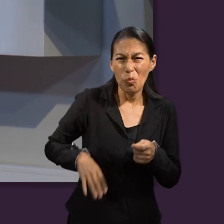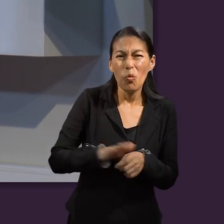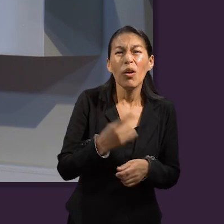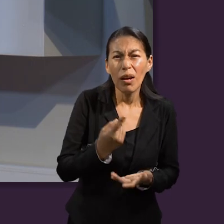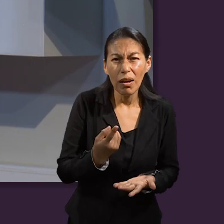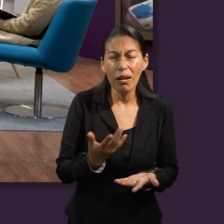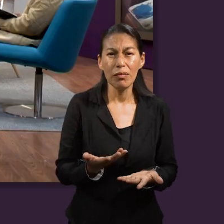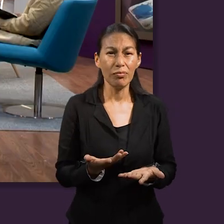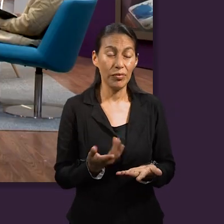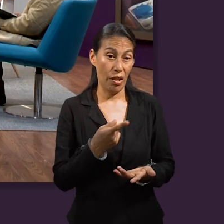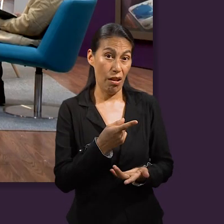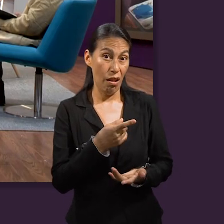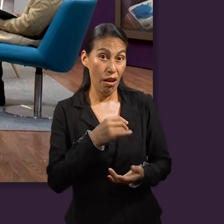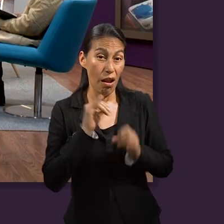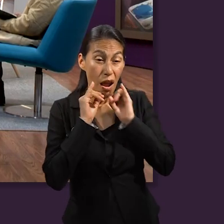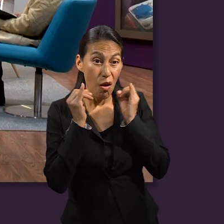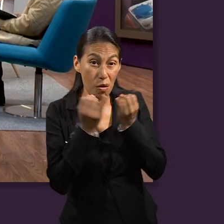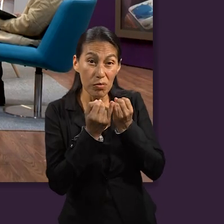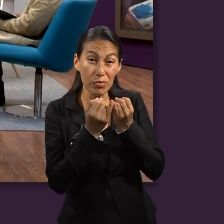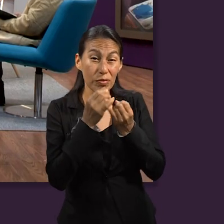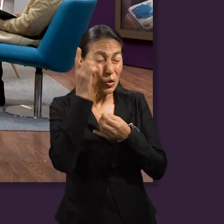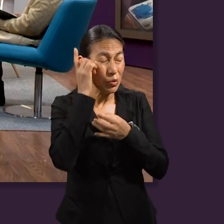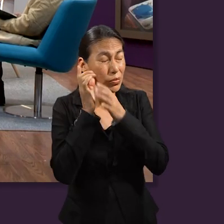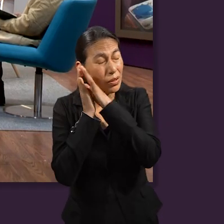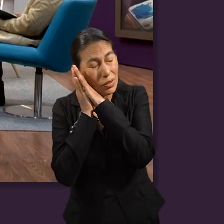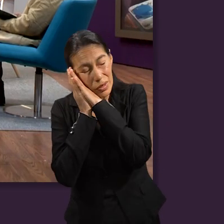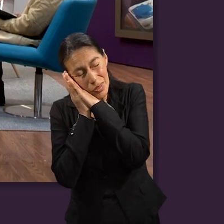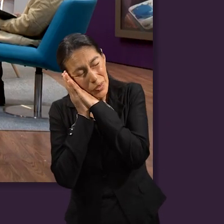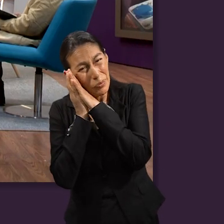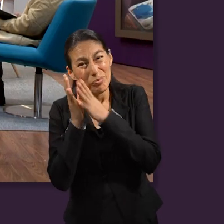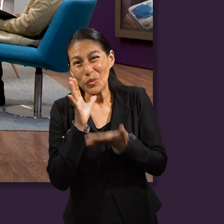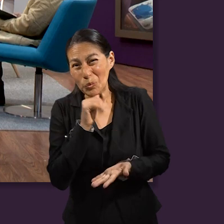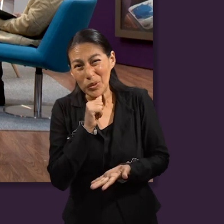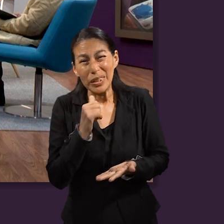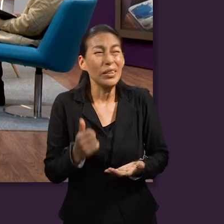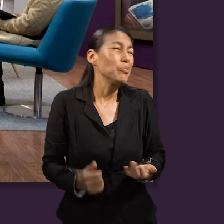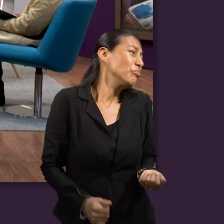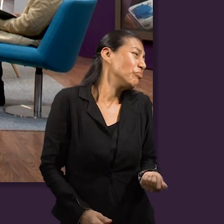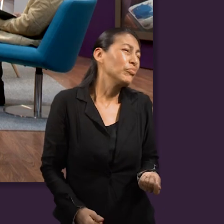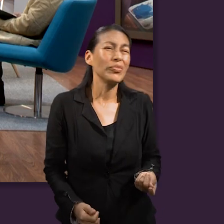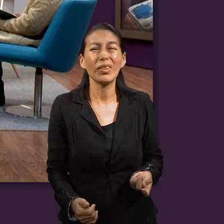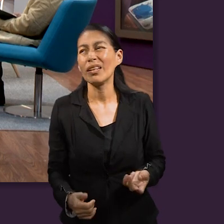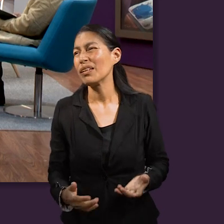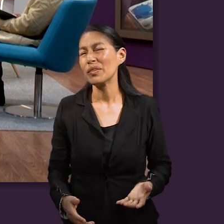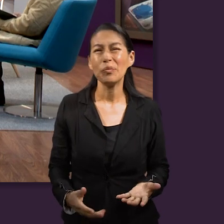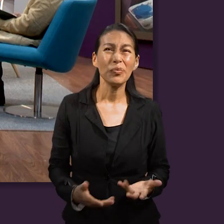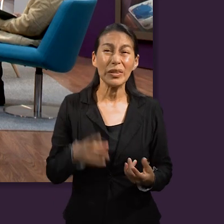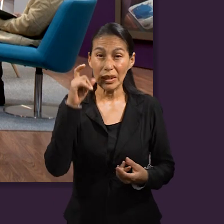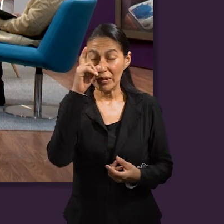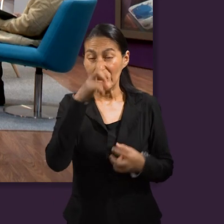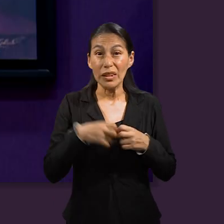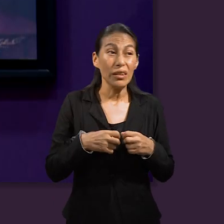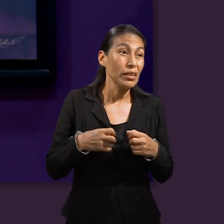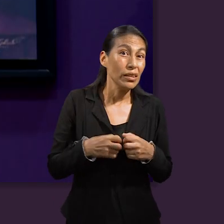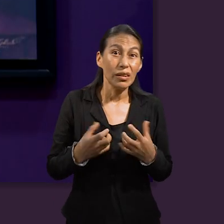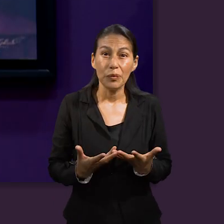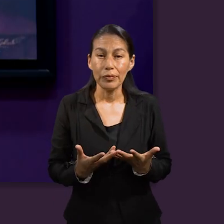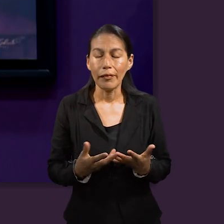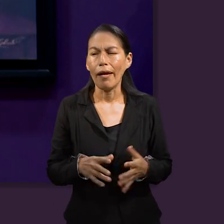razón por la cual jacob no puede conciliar el sueño pues había había